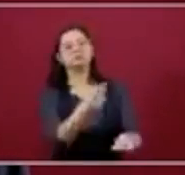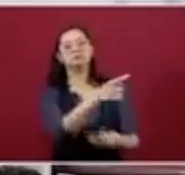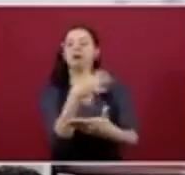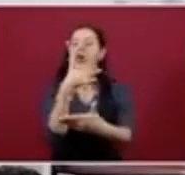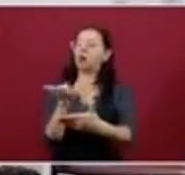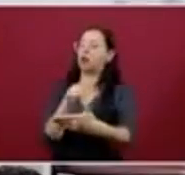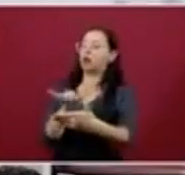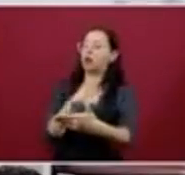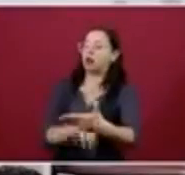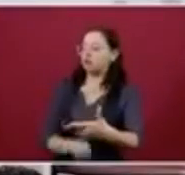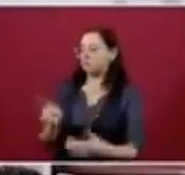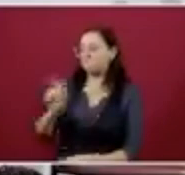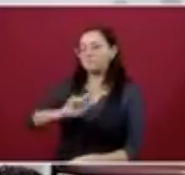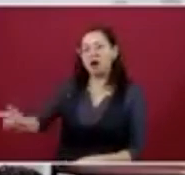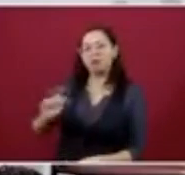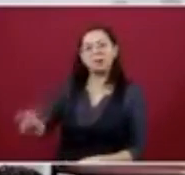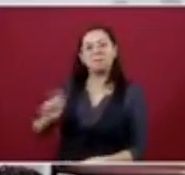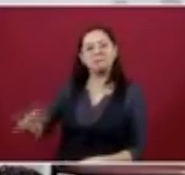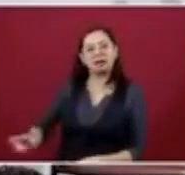Esto